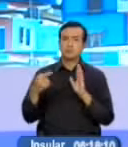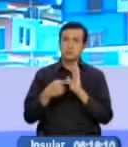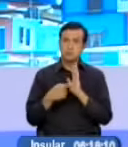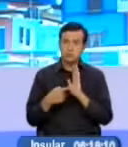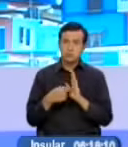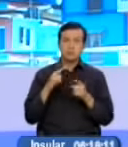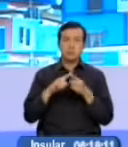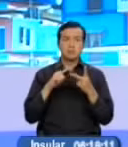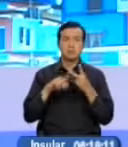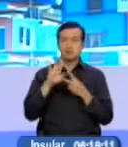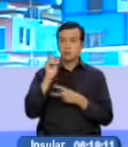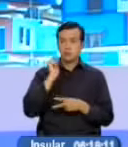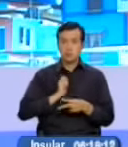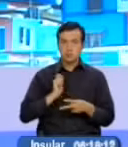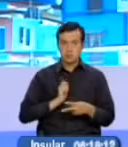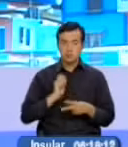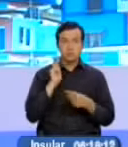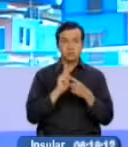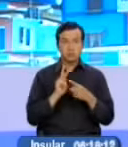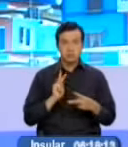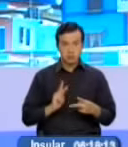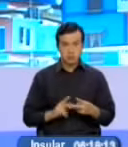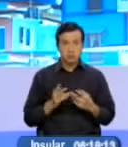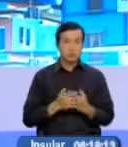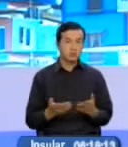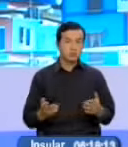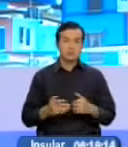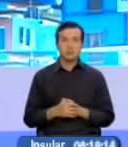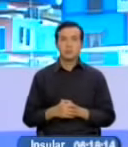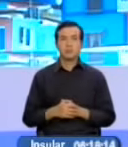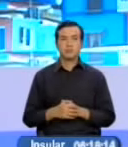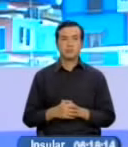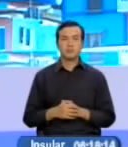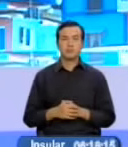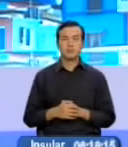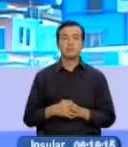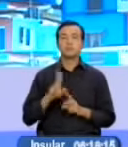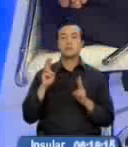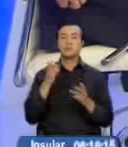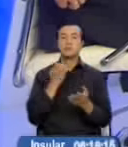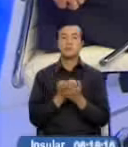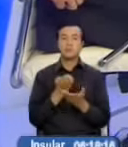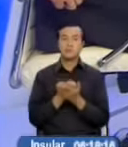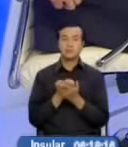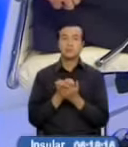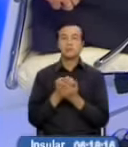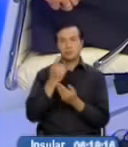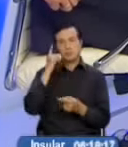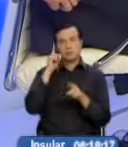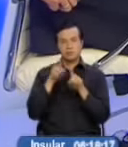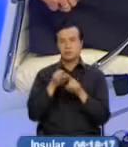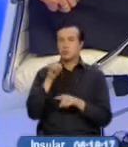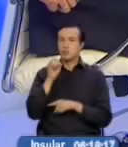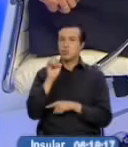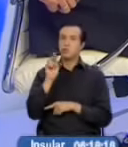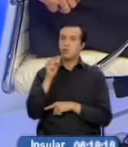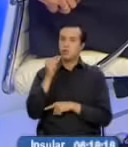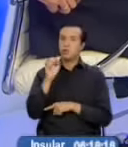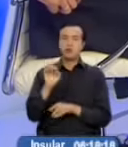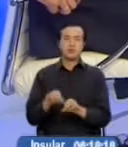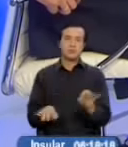respecto a sueldos. Esto como un primer punto. Ahora, el tema económico, concuerdo con Jorge, que va a ser